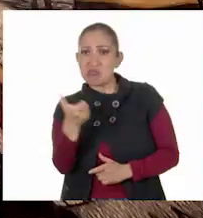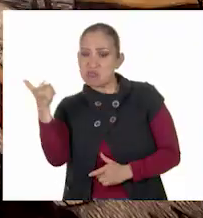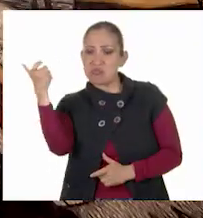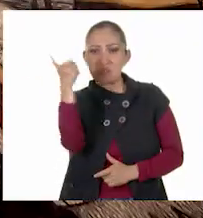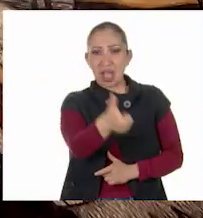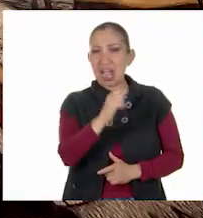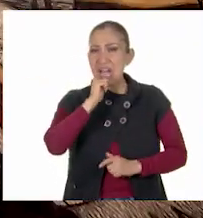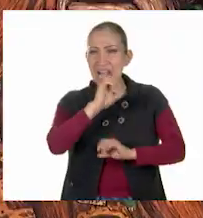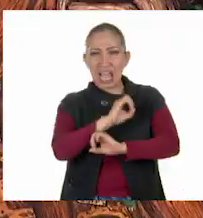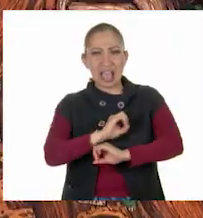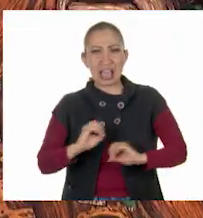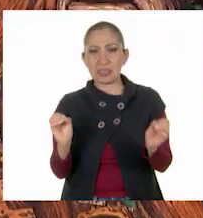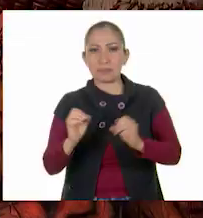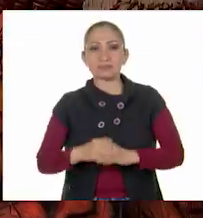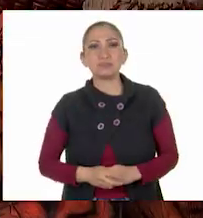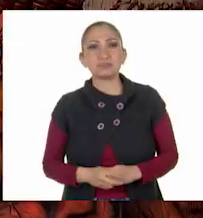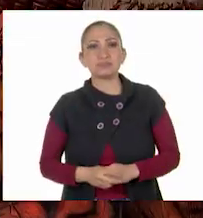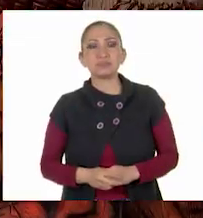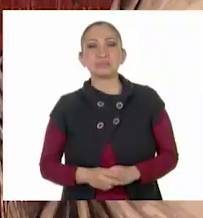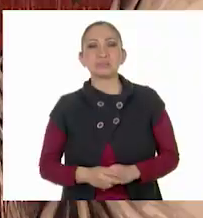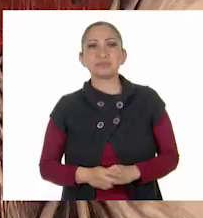tributo.